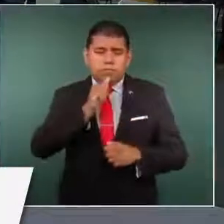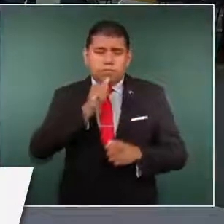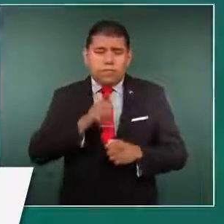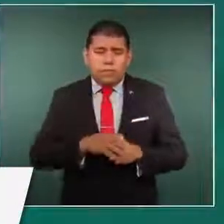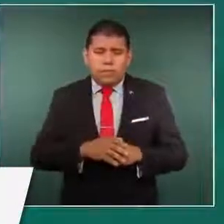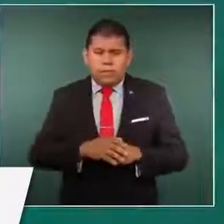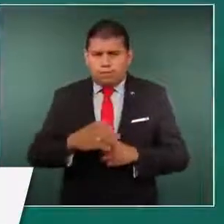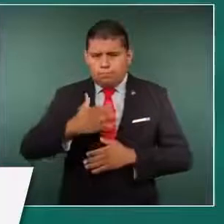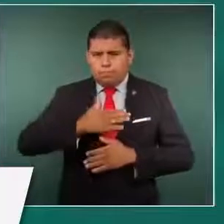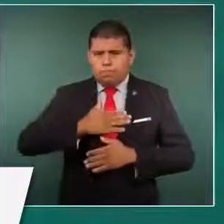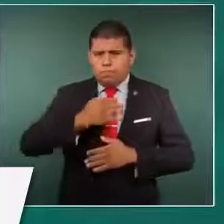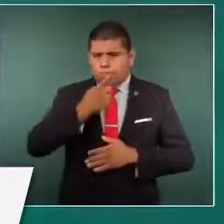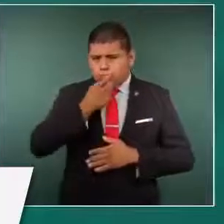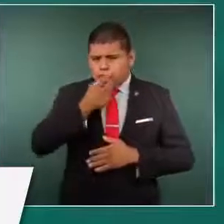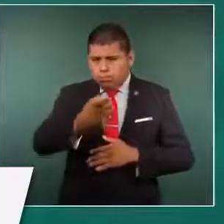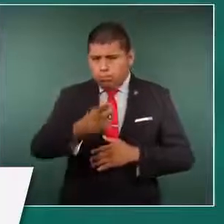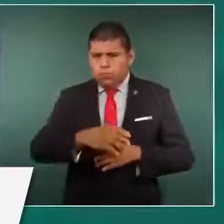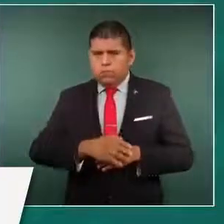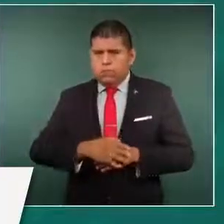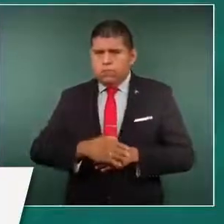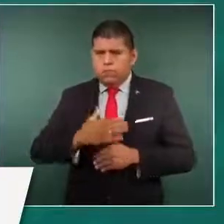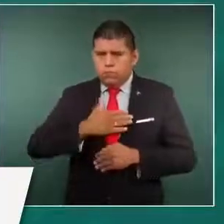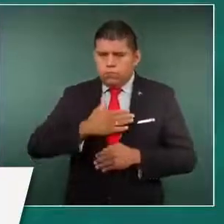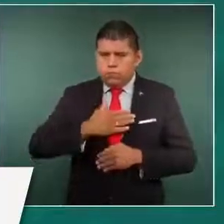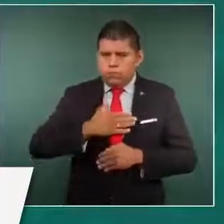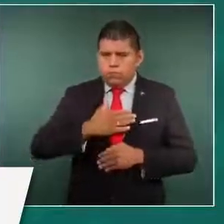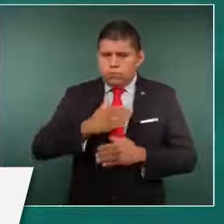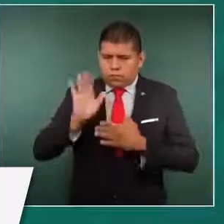Queda mi palabra. Sí, emprenda.